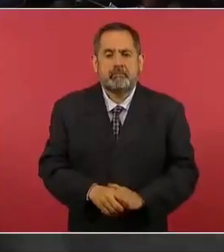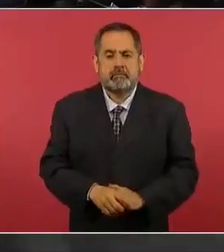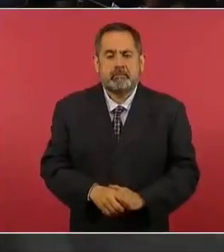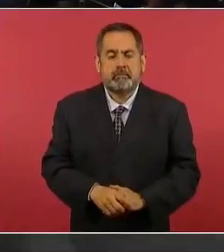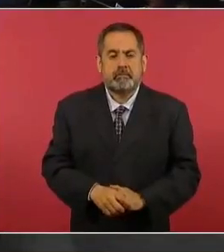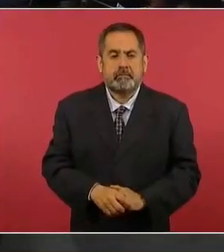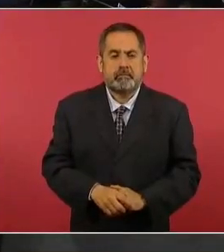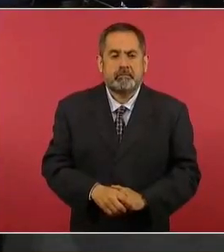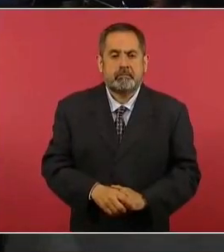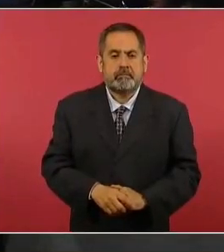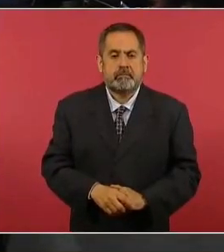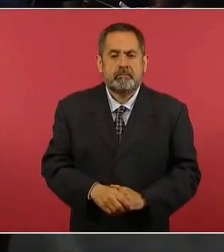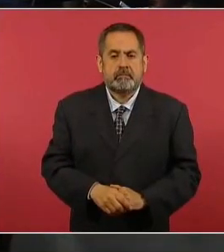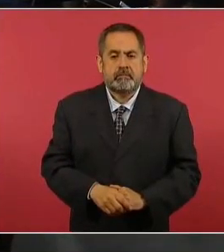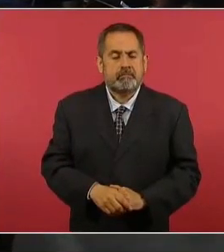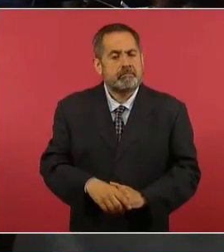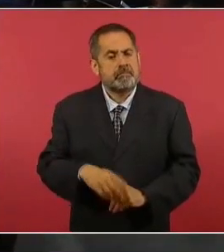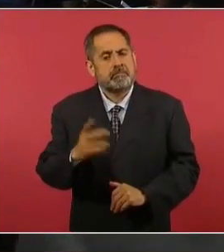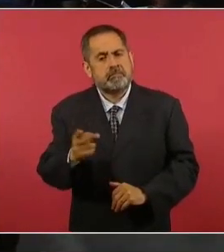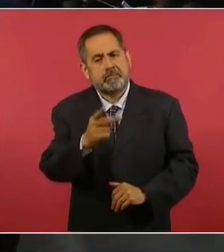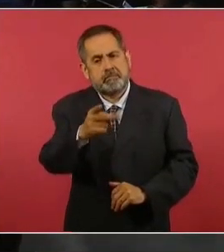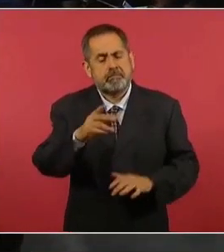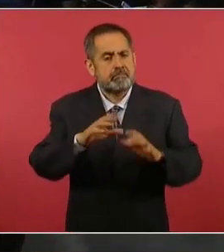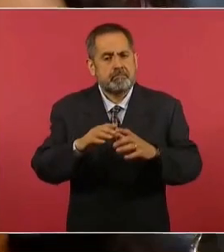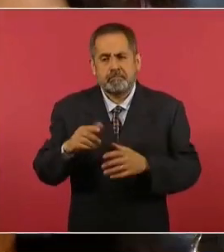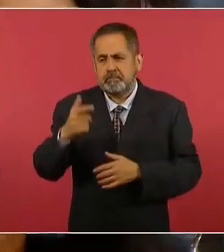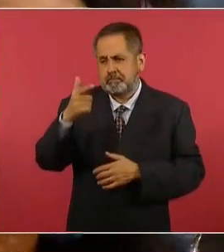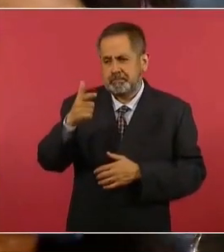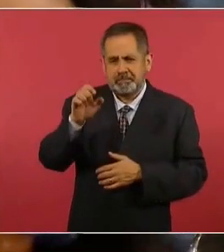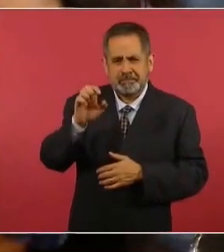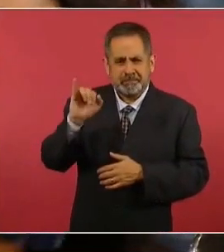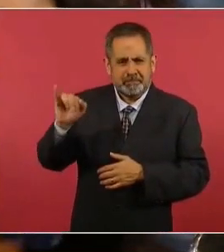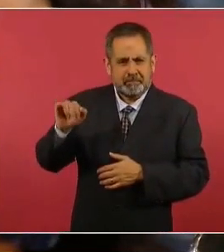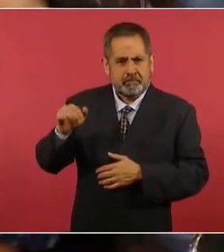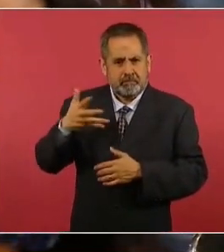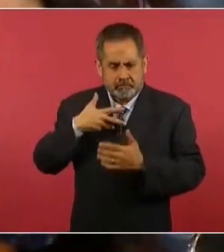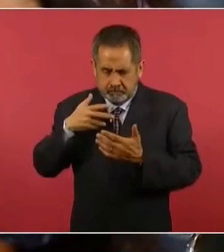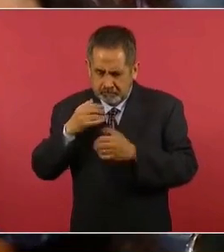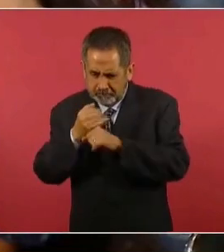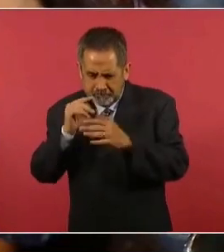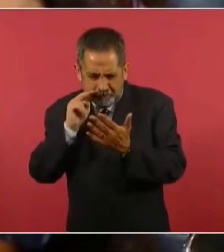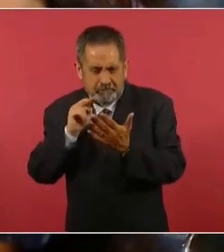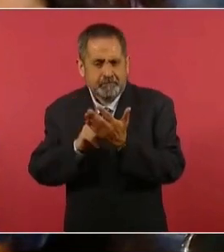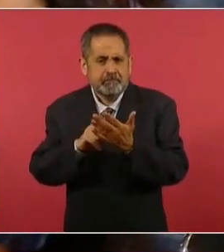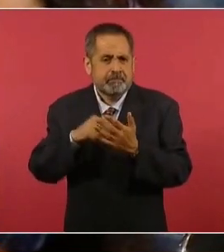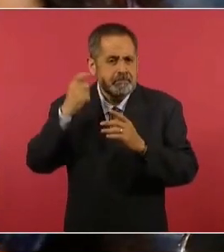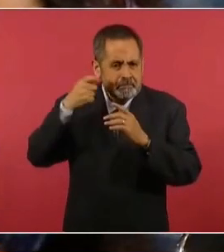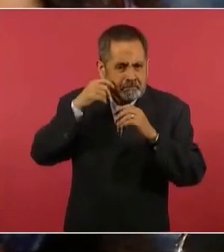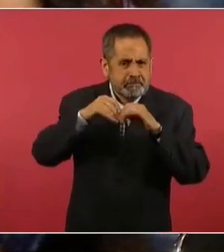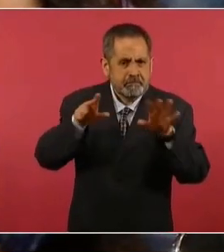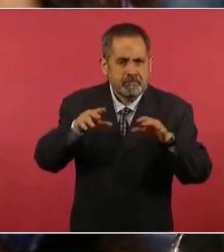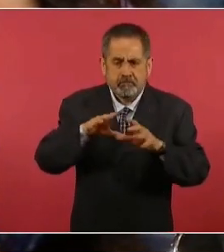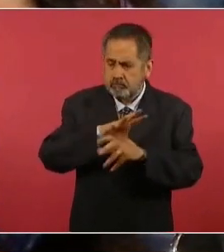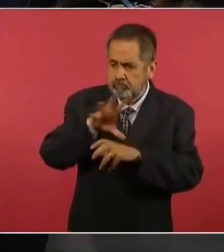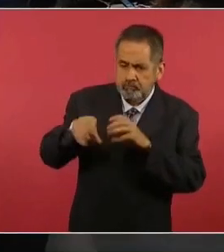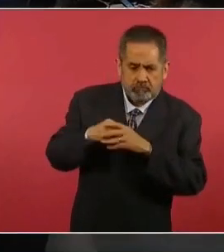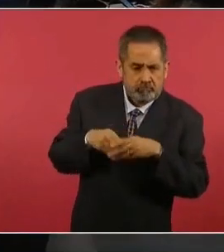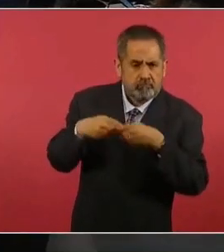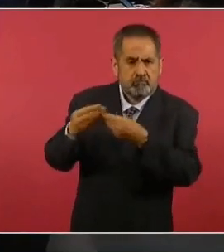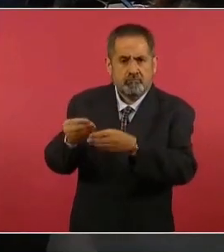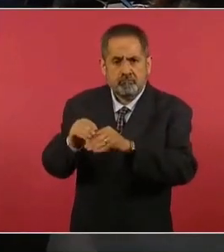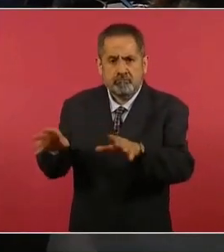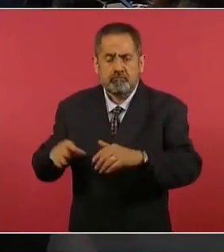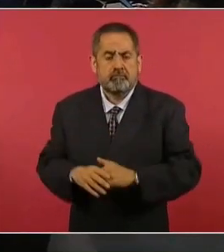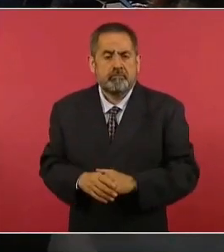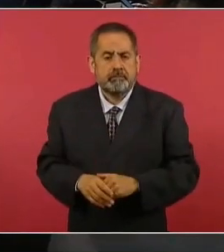Ha pedido acceso recientemente no solo al informe y sus anexos, sino a las llamadas, a los análisis. ¿Se le otorgará todo este acceso? No,